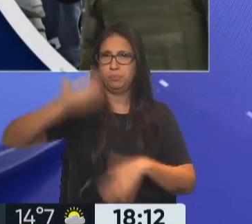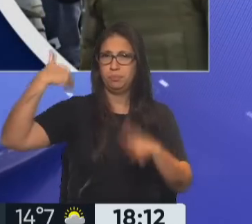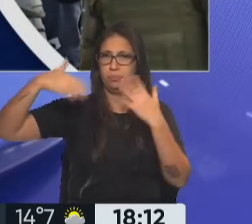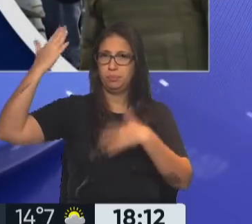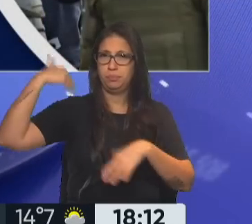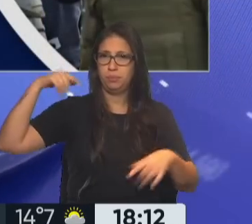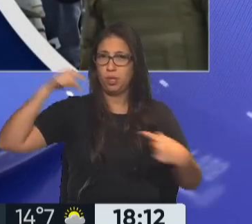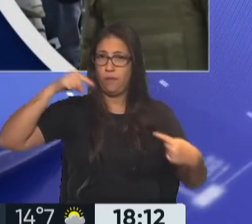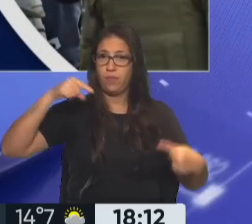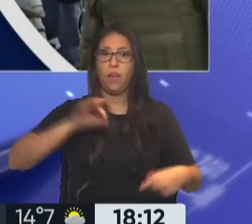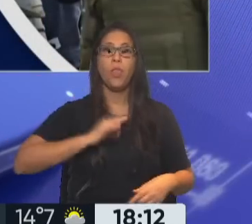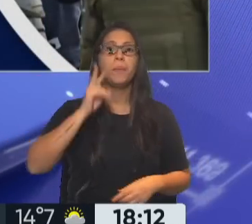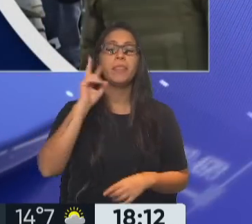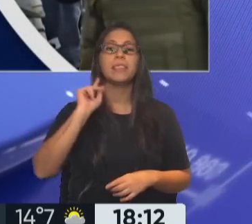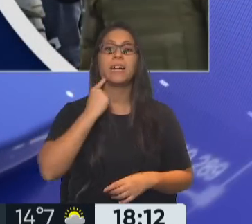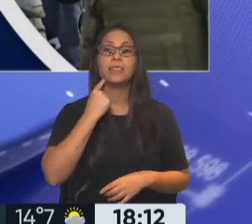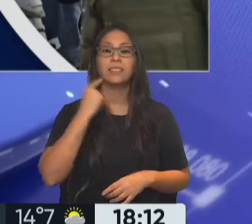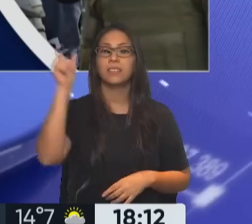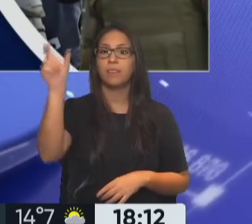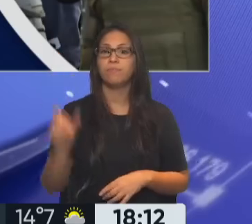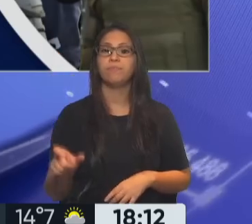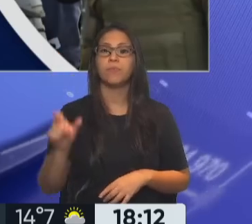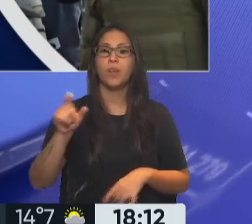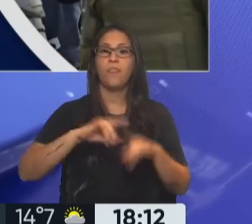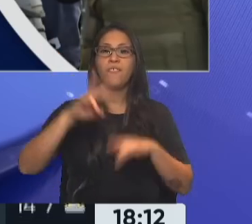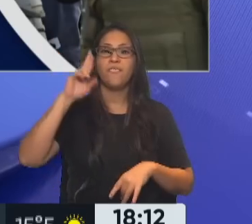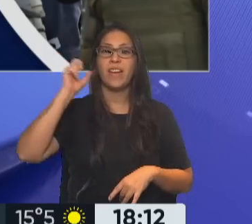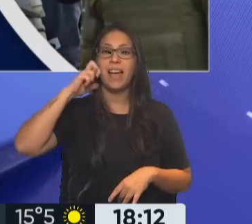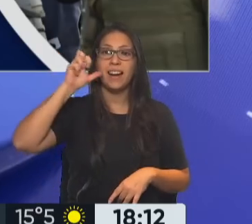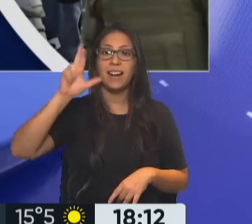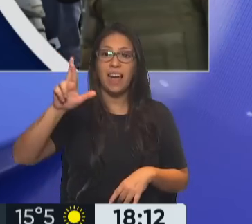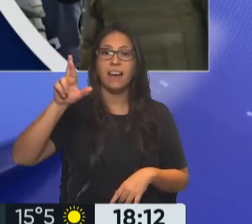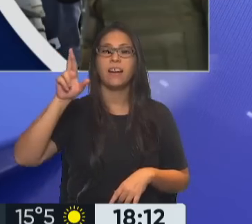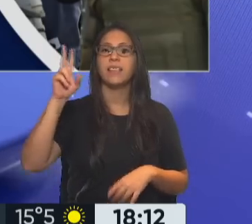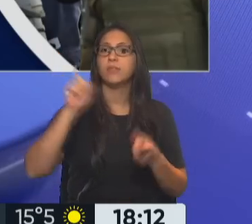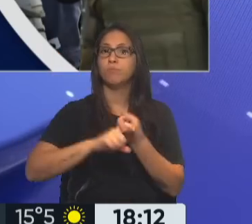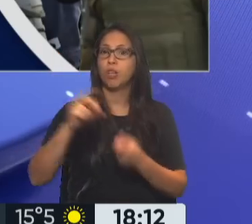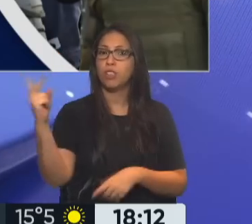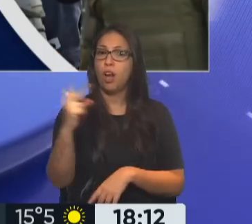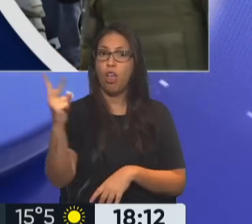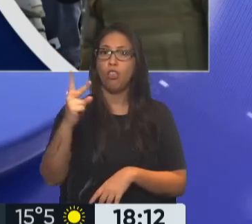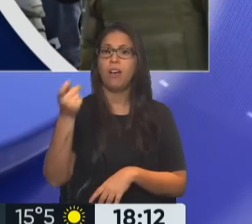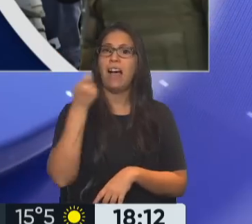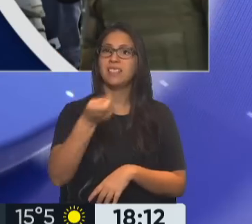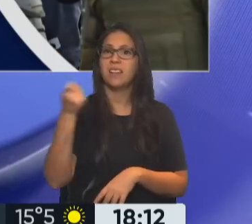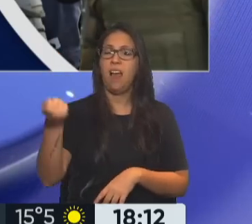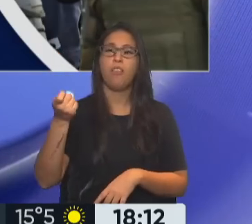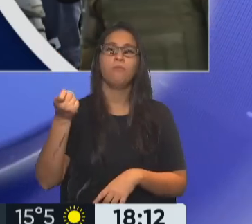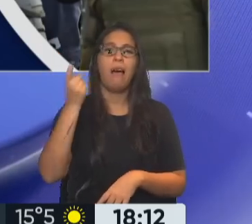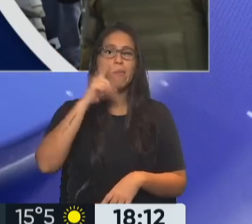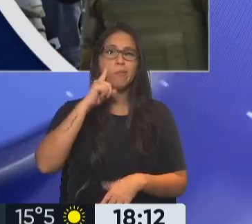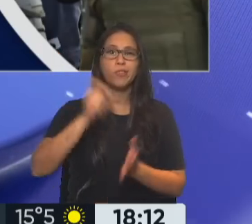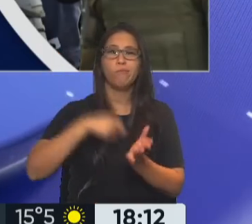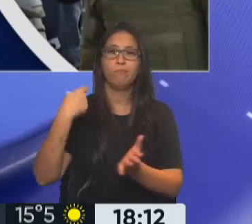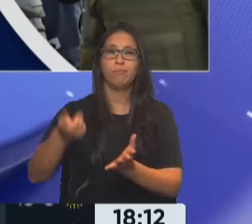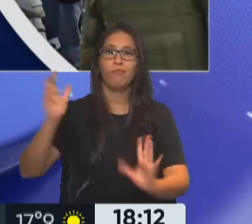décadas. 2013, asesinato de Werner Luschinger y su esposa en un incendio intencional, por